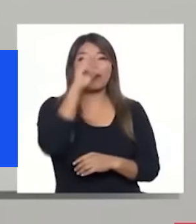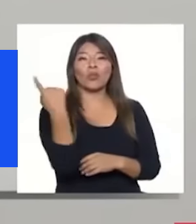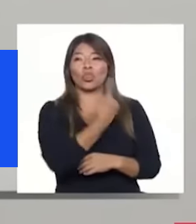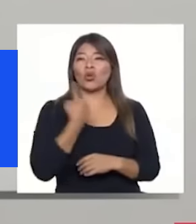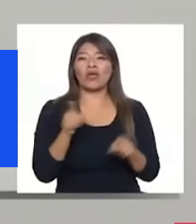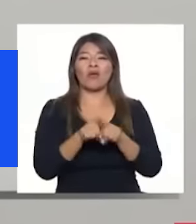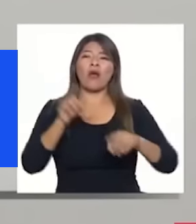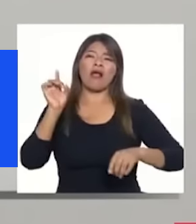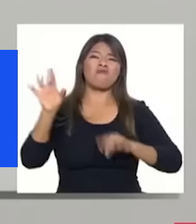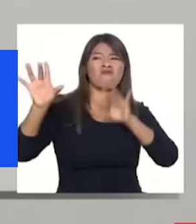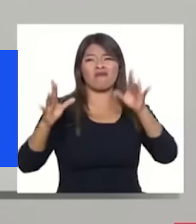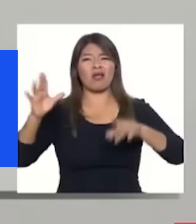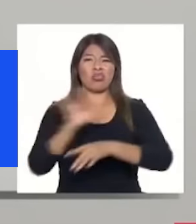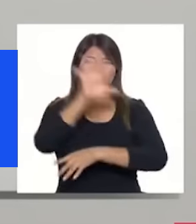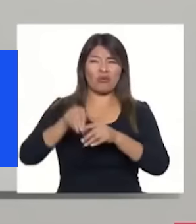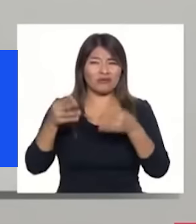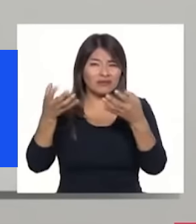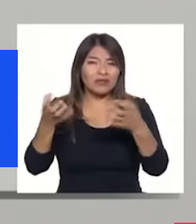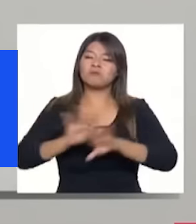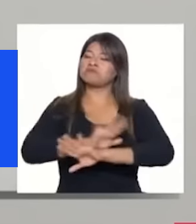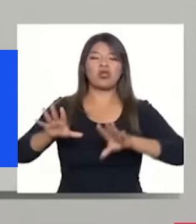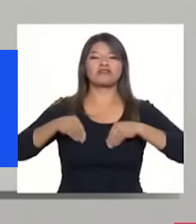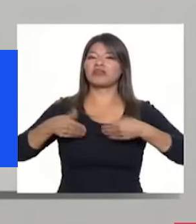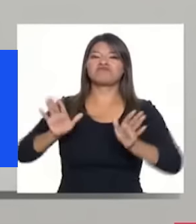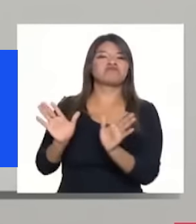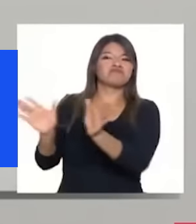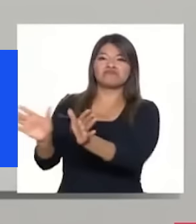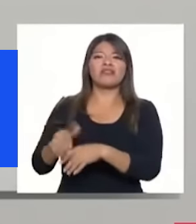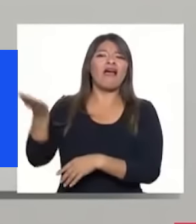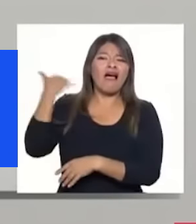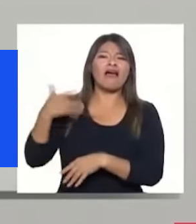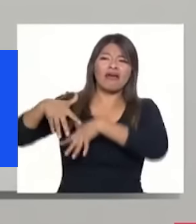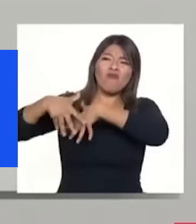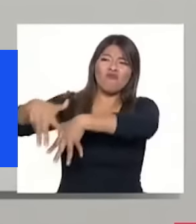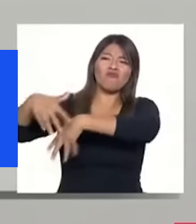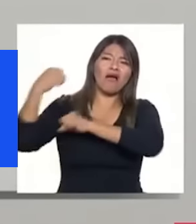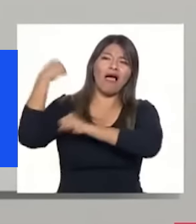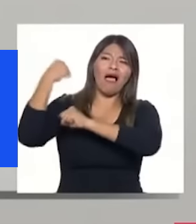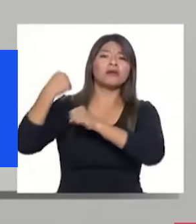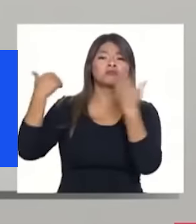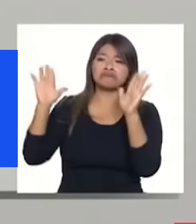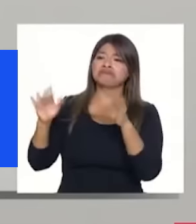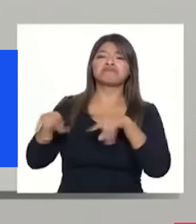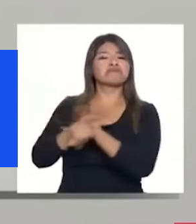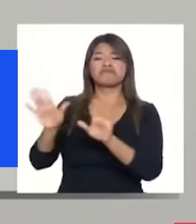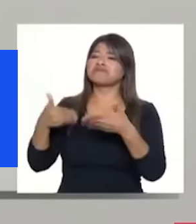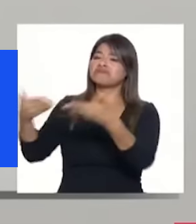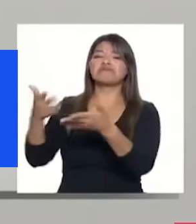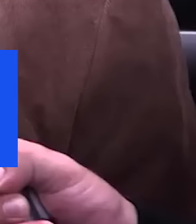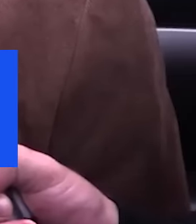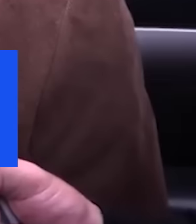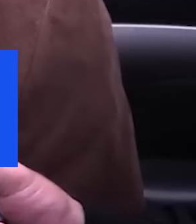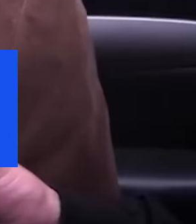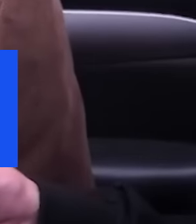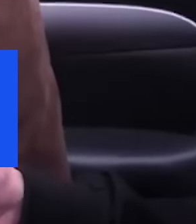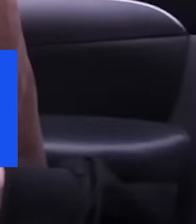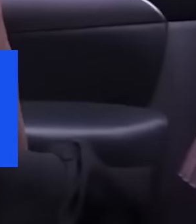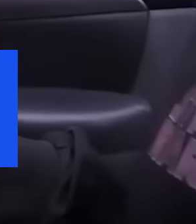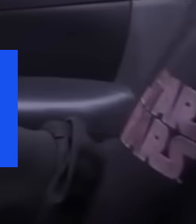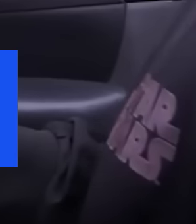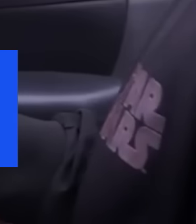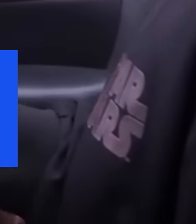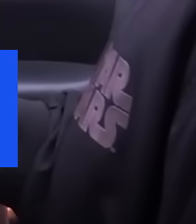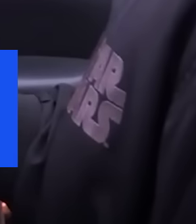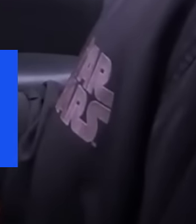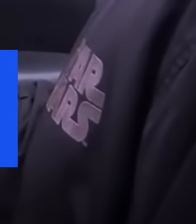caer en manos en la violencia? Eso no lo vamos a permitir. Y hemos derrotado 500 manifestaciones, todas ellas violentas. Ya lo hemos hecho. Y les hemos ganado hoy en la calle.